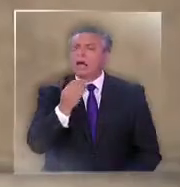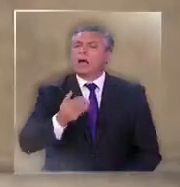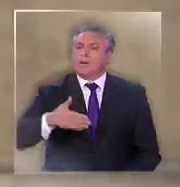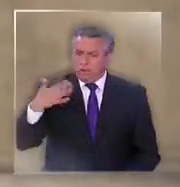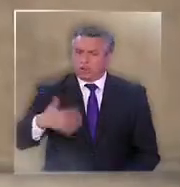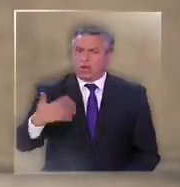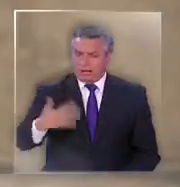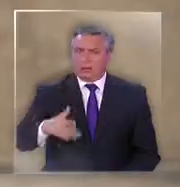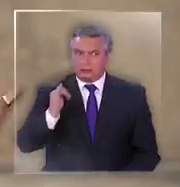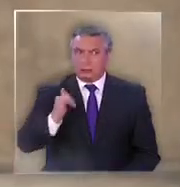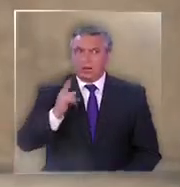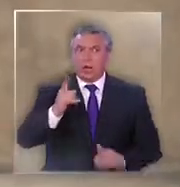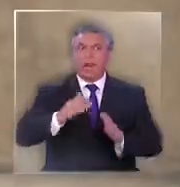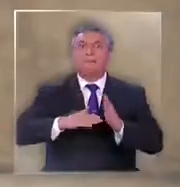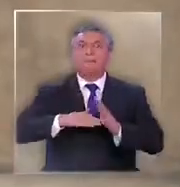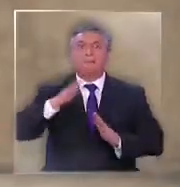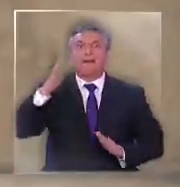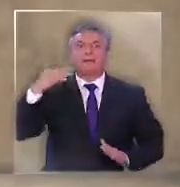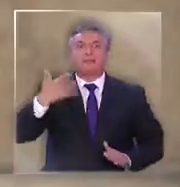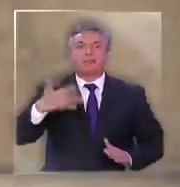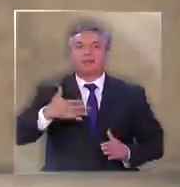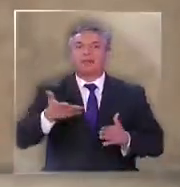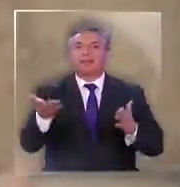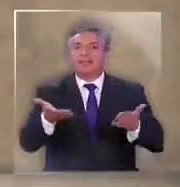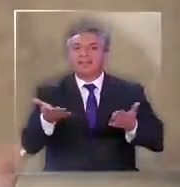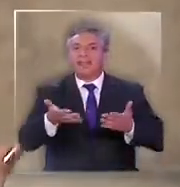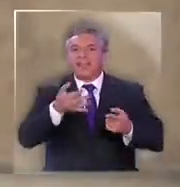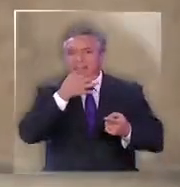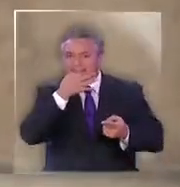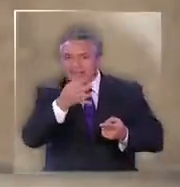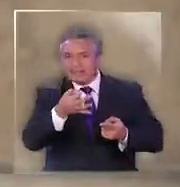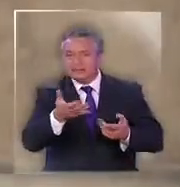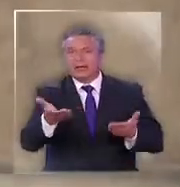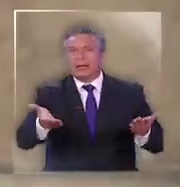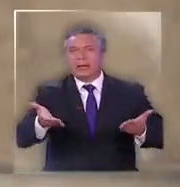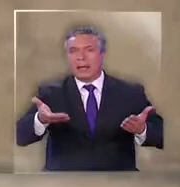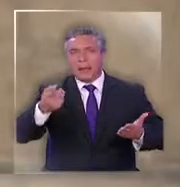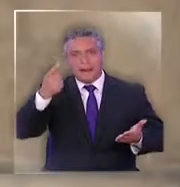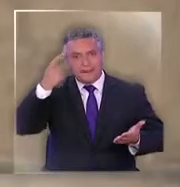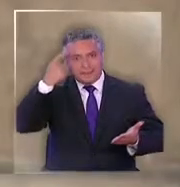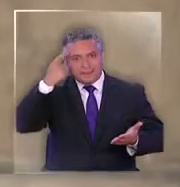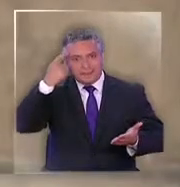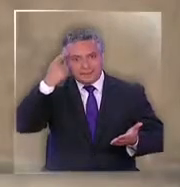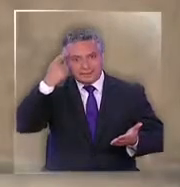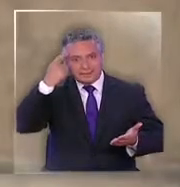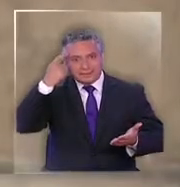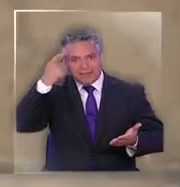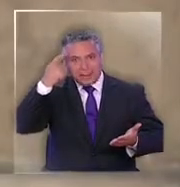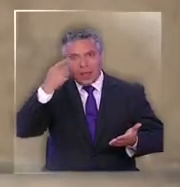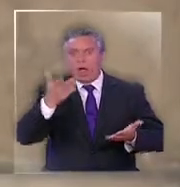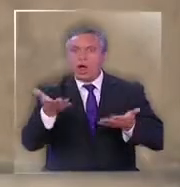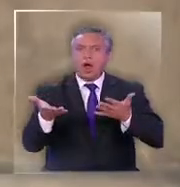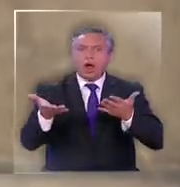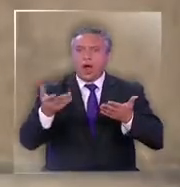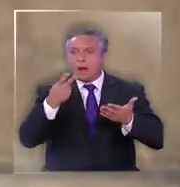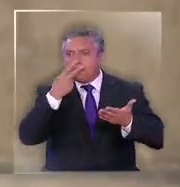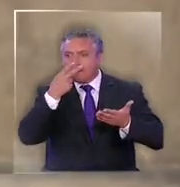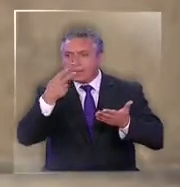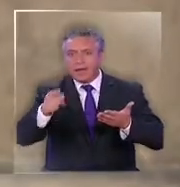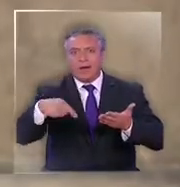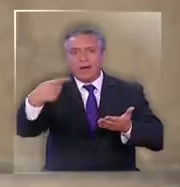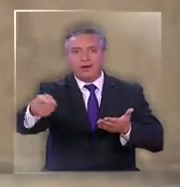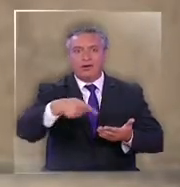importante lo que tú vas a decir, lo que tú vas a pensar, cómo miras al otro ser